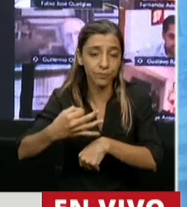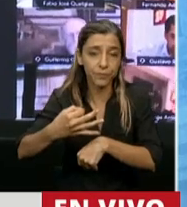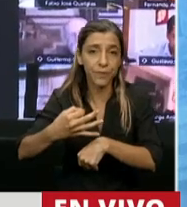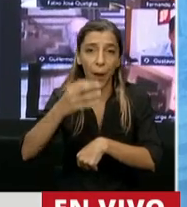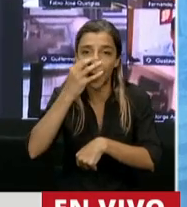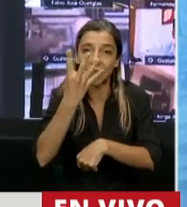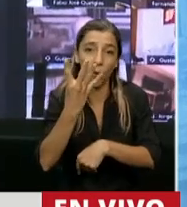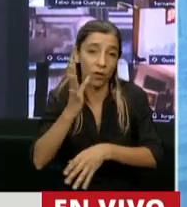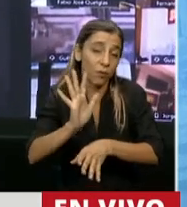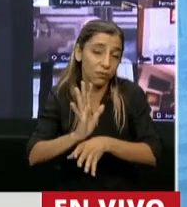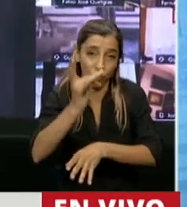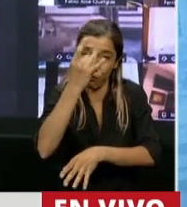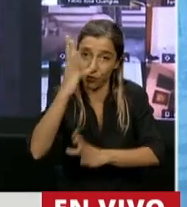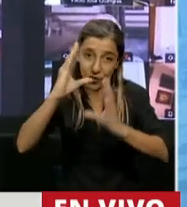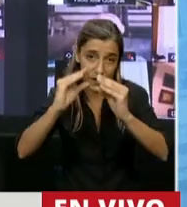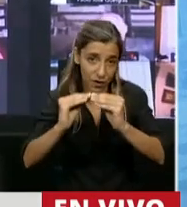El artículo 6 continúa,